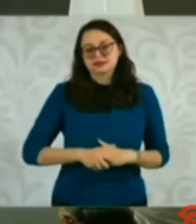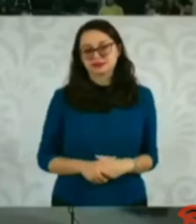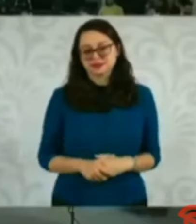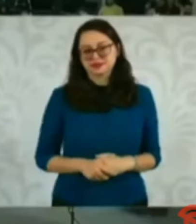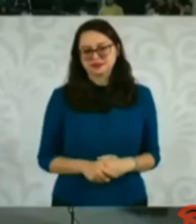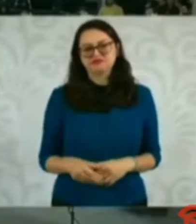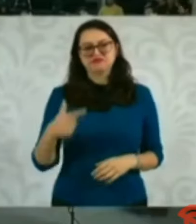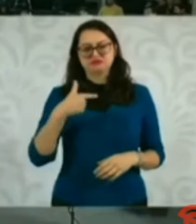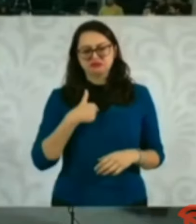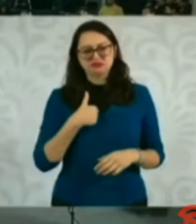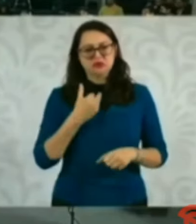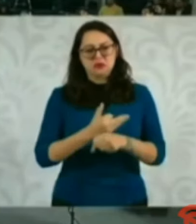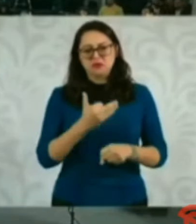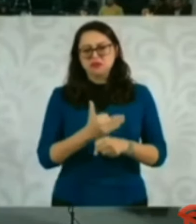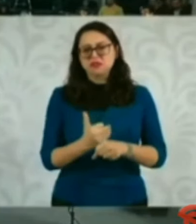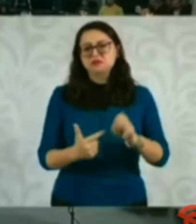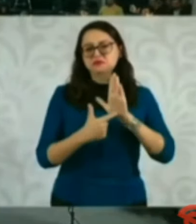Más allá de